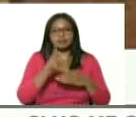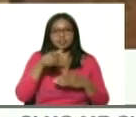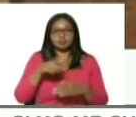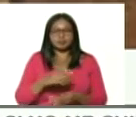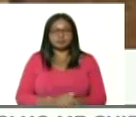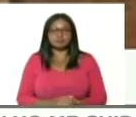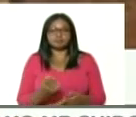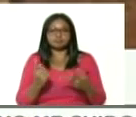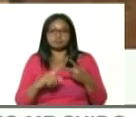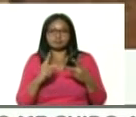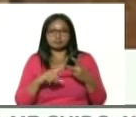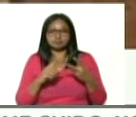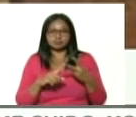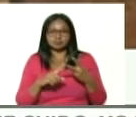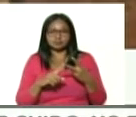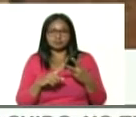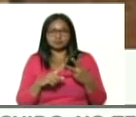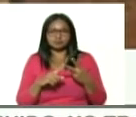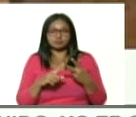Segundo reto,